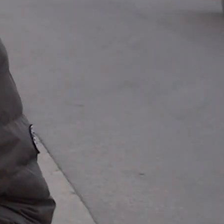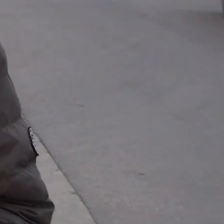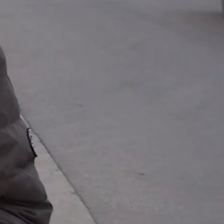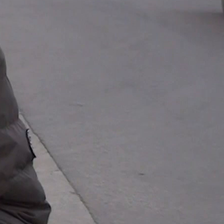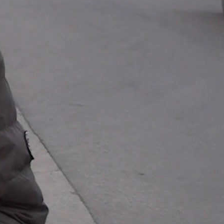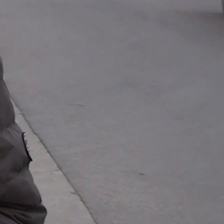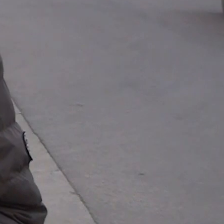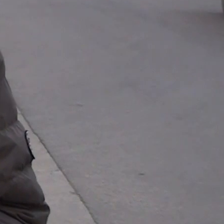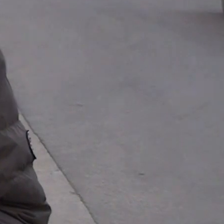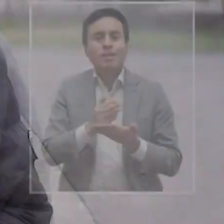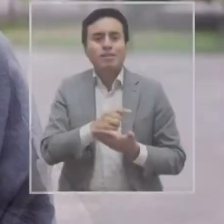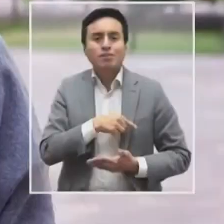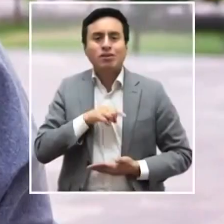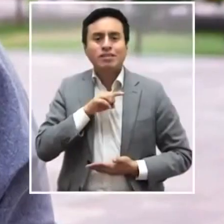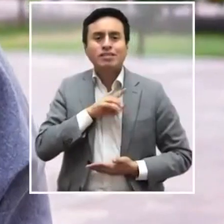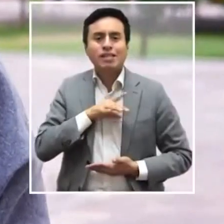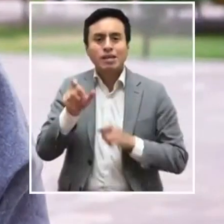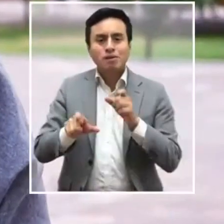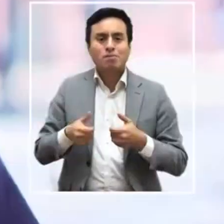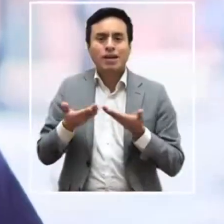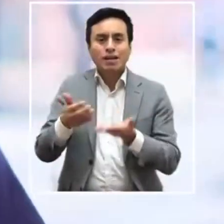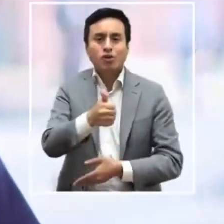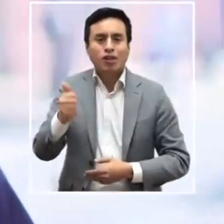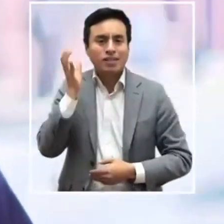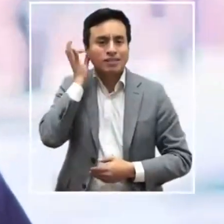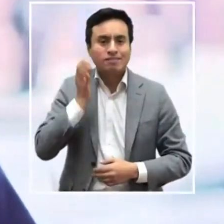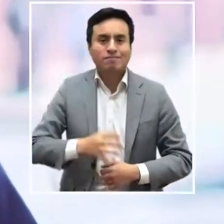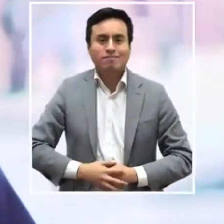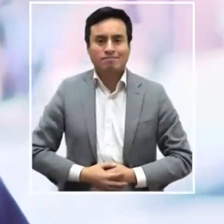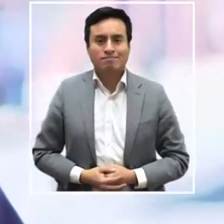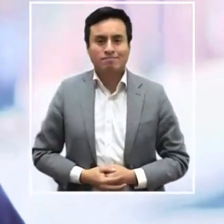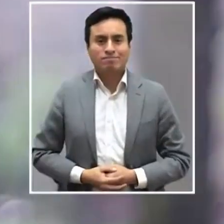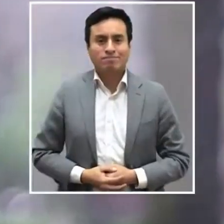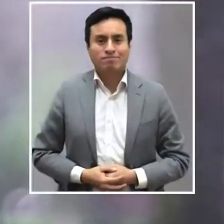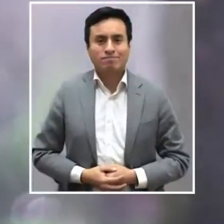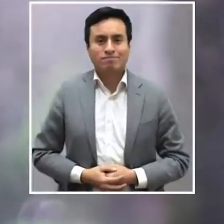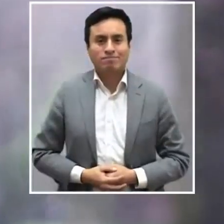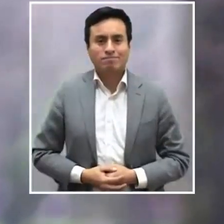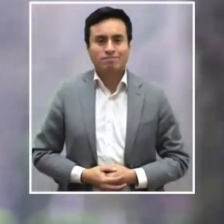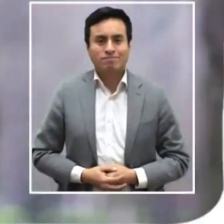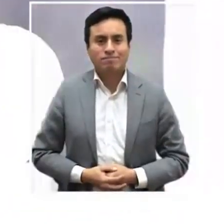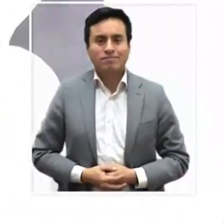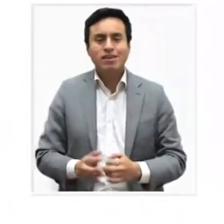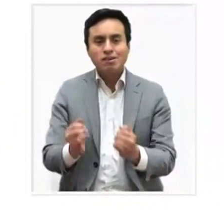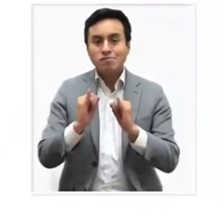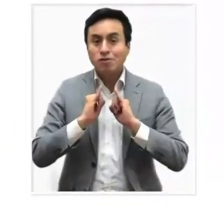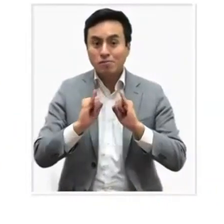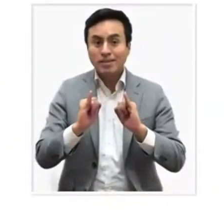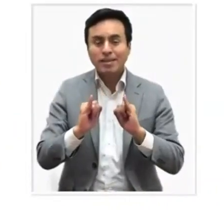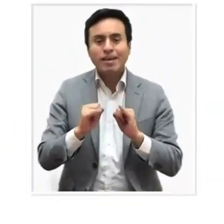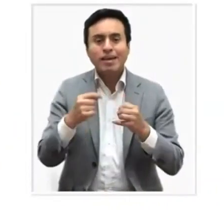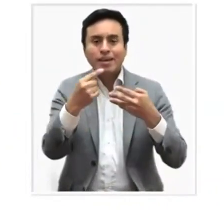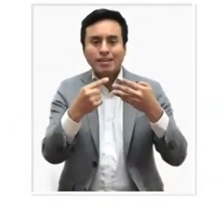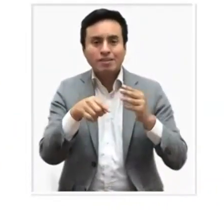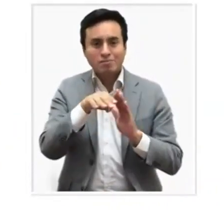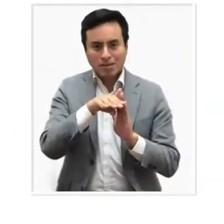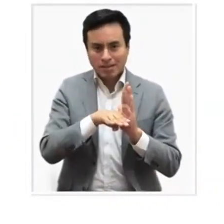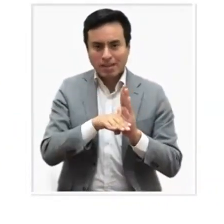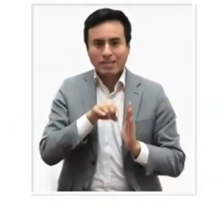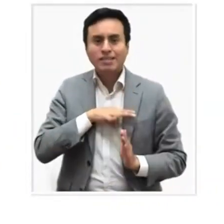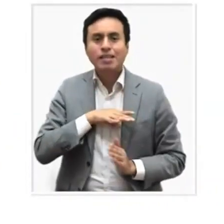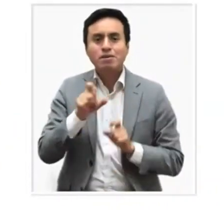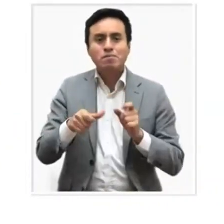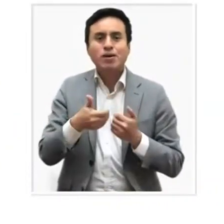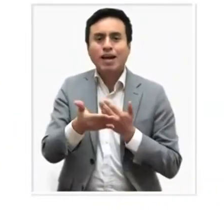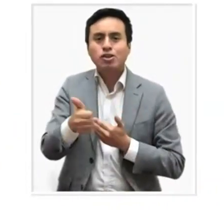este primer año de la puesta en marcha de esta ley, la ministra de la Mujer también hizo un balance con respecto a las cifras, manifestando de que los